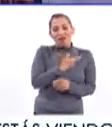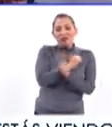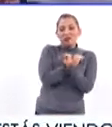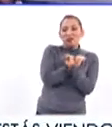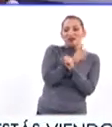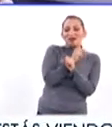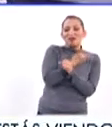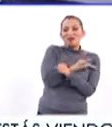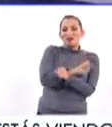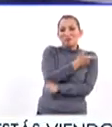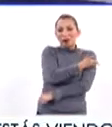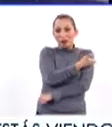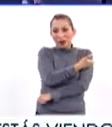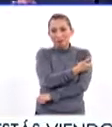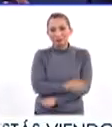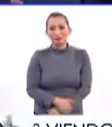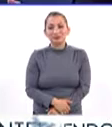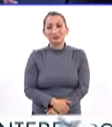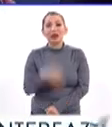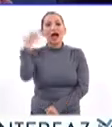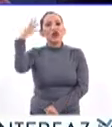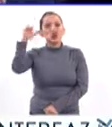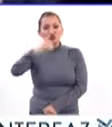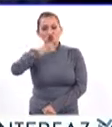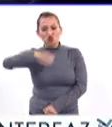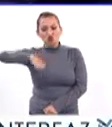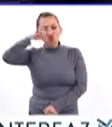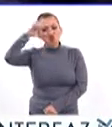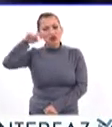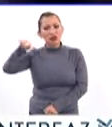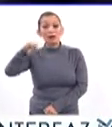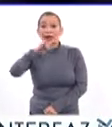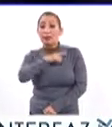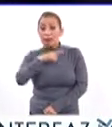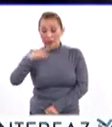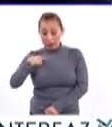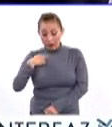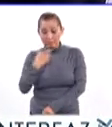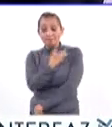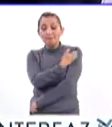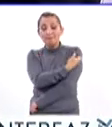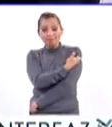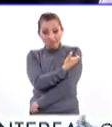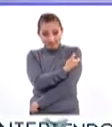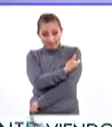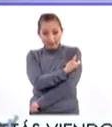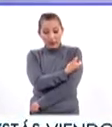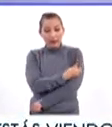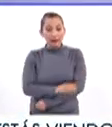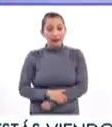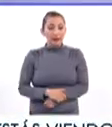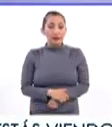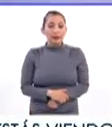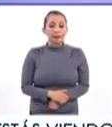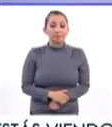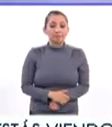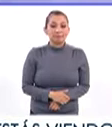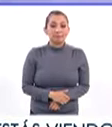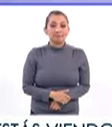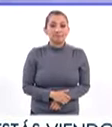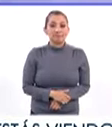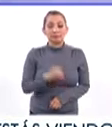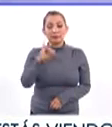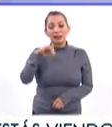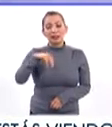a vacunarse. Los adultos mayores son los que se tienen que también vacunar.